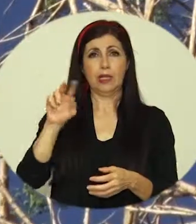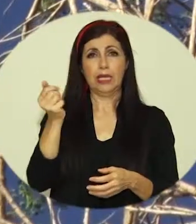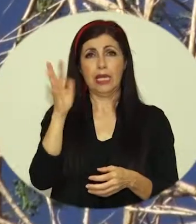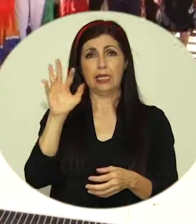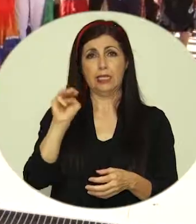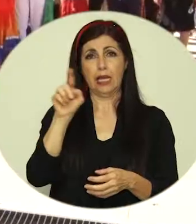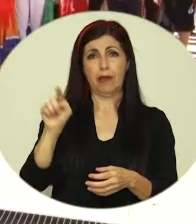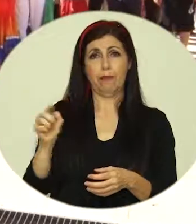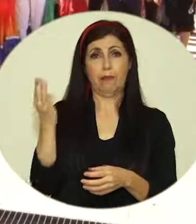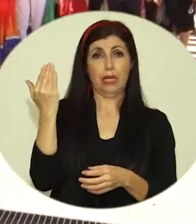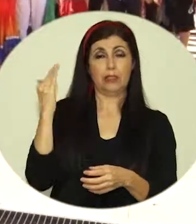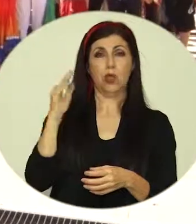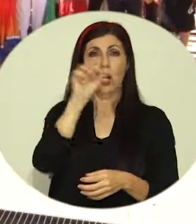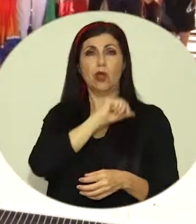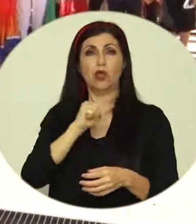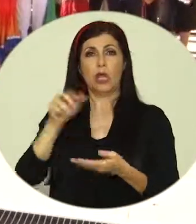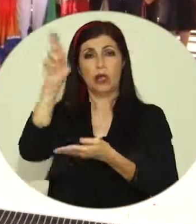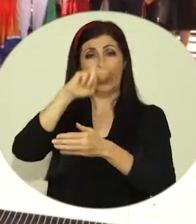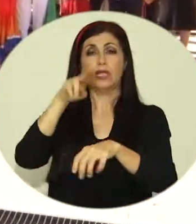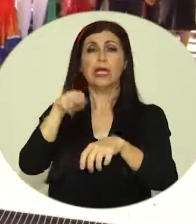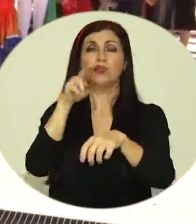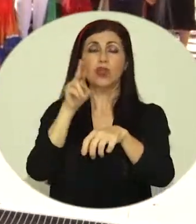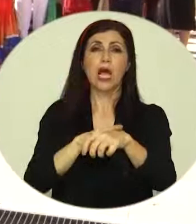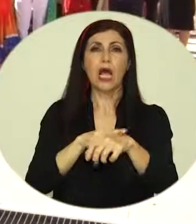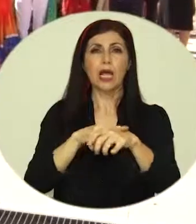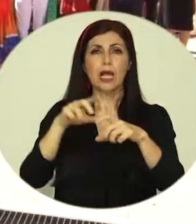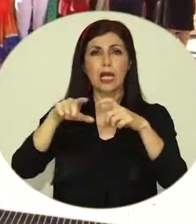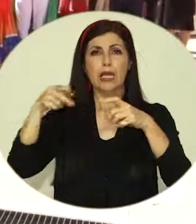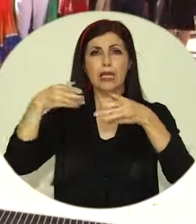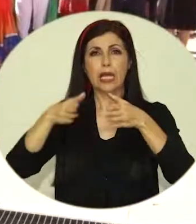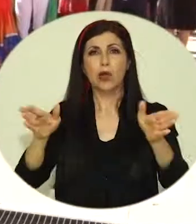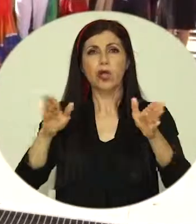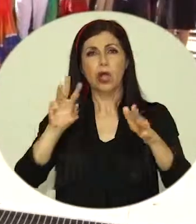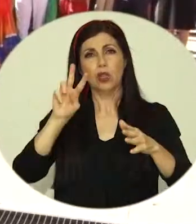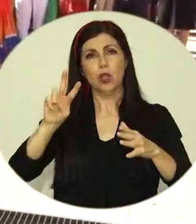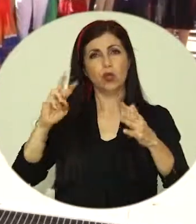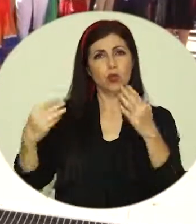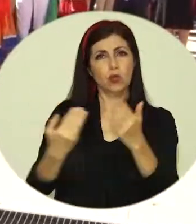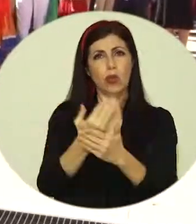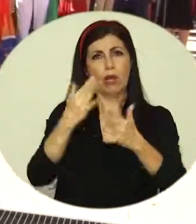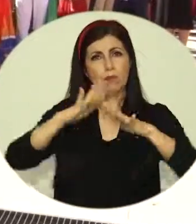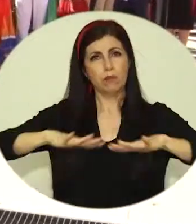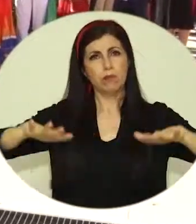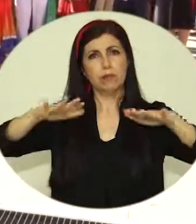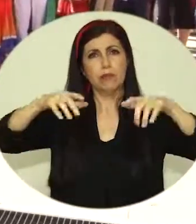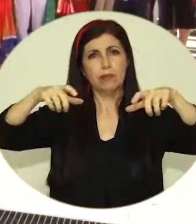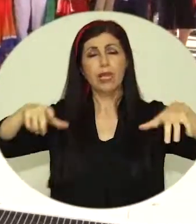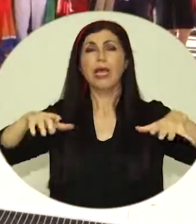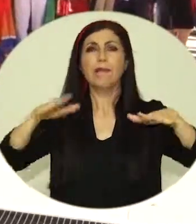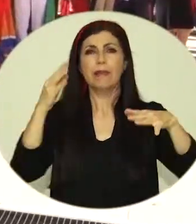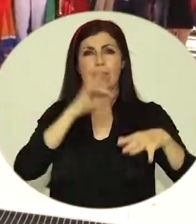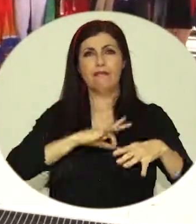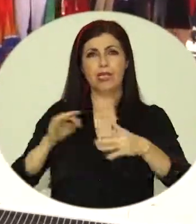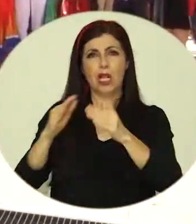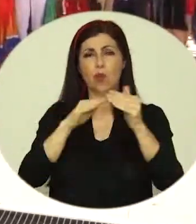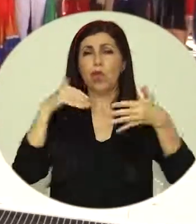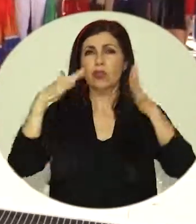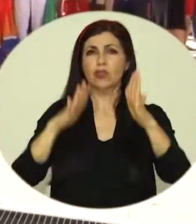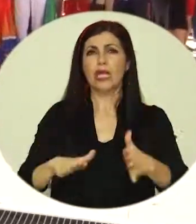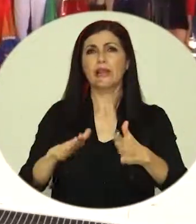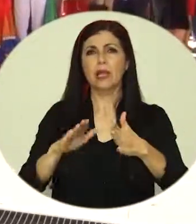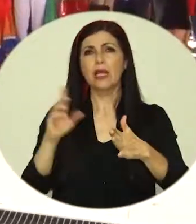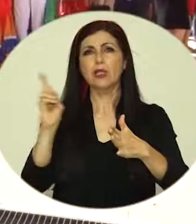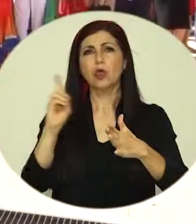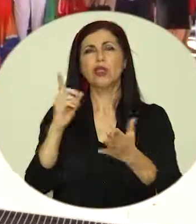El viernes 15 de marzo, las autoridades de la Universidad Nacional inauguraron dos modernas instalaciones para el beneficio de la